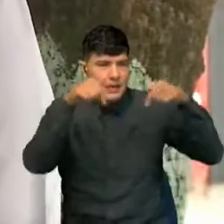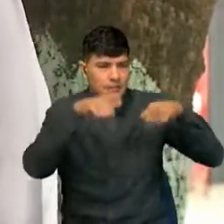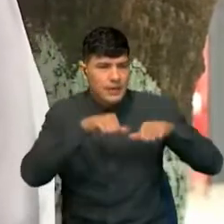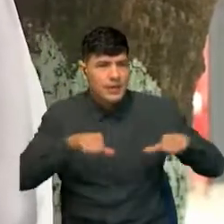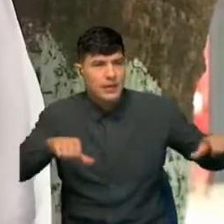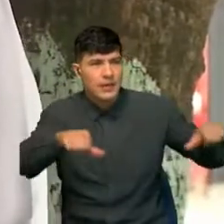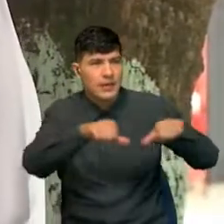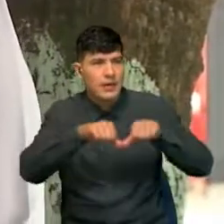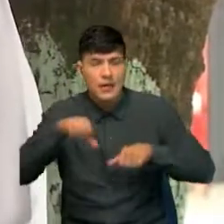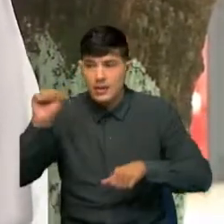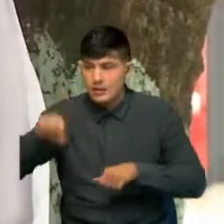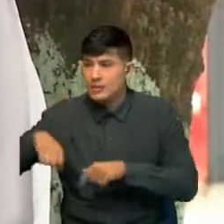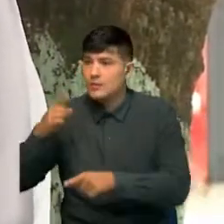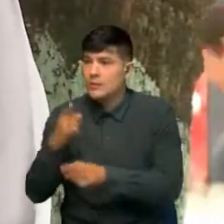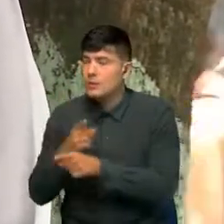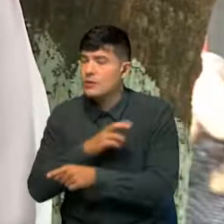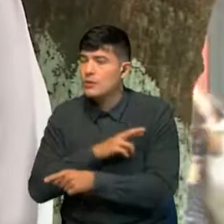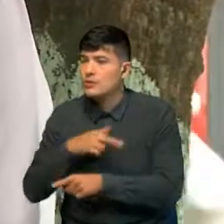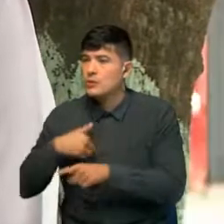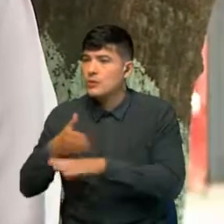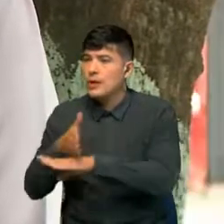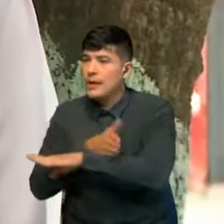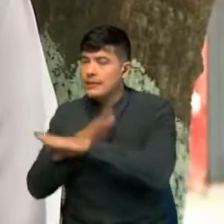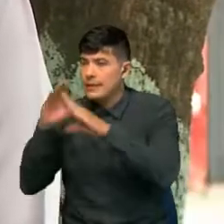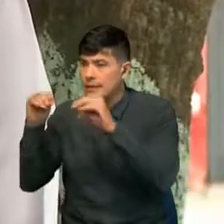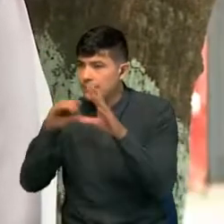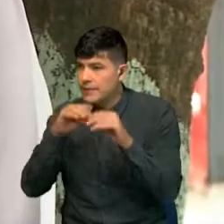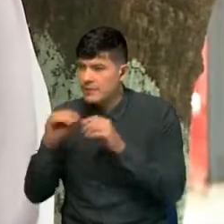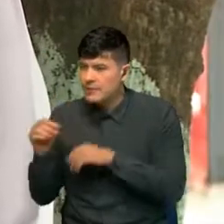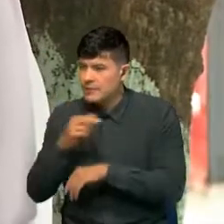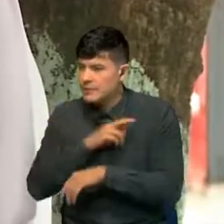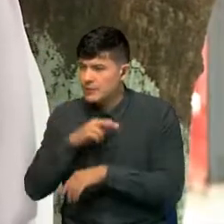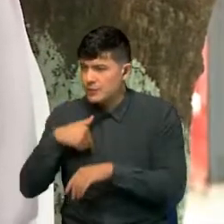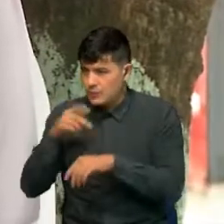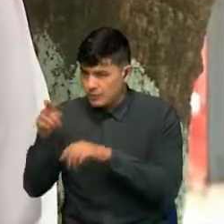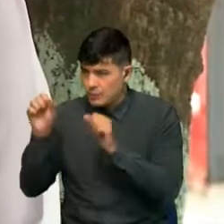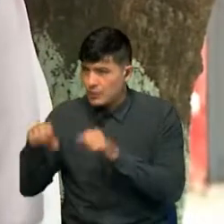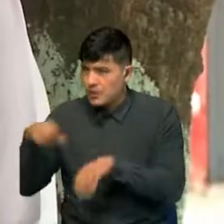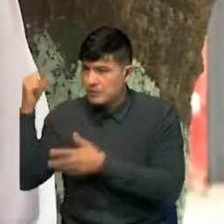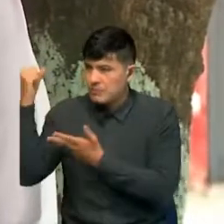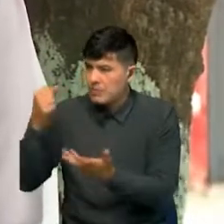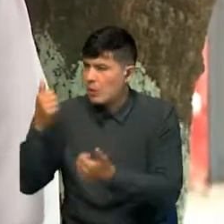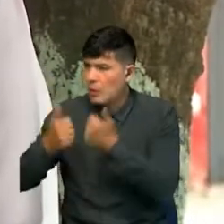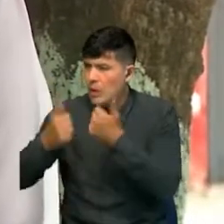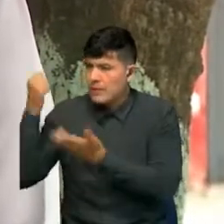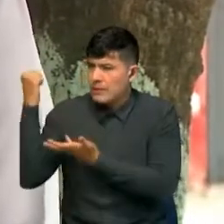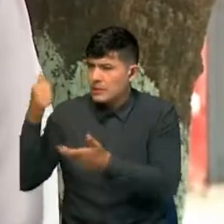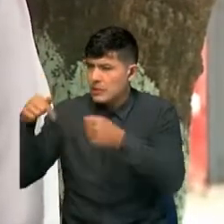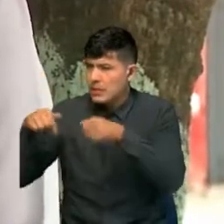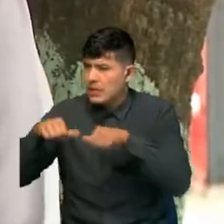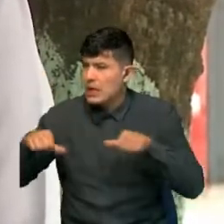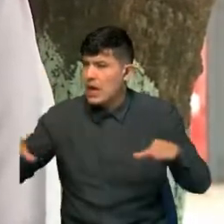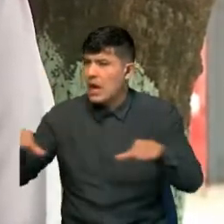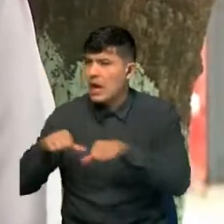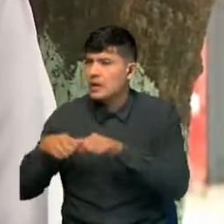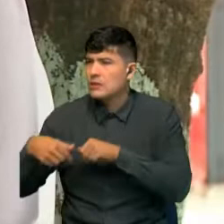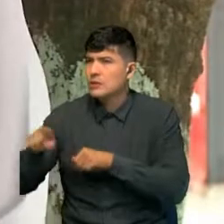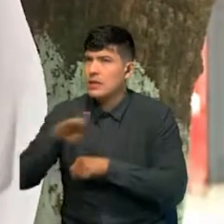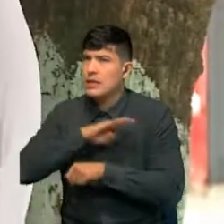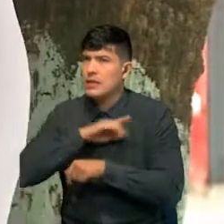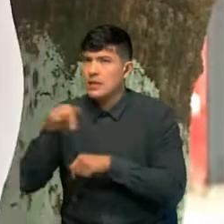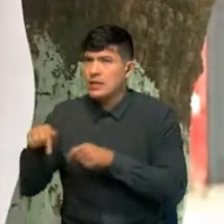bien, hablábamos entonces y rápidamente lo recordamos de las inversiones que ha realizado en este sector la Alcaldía